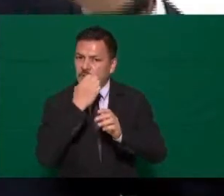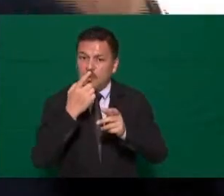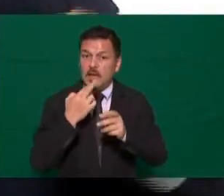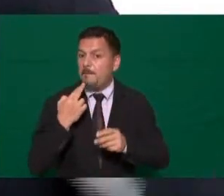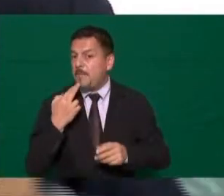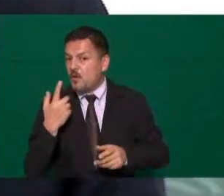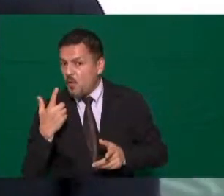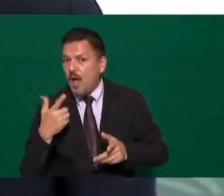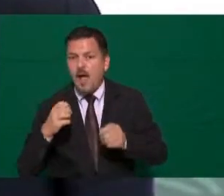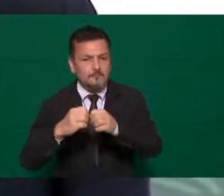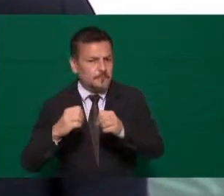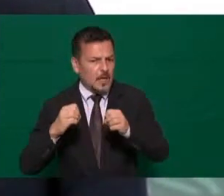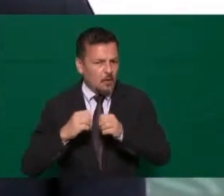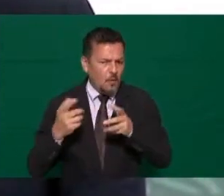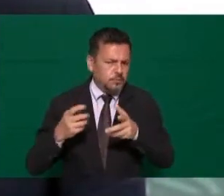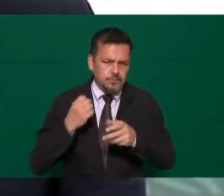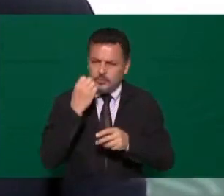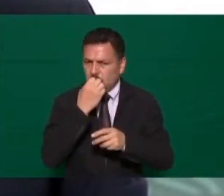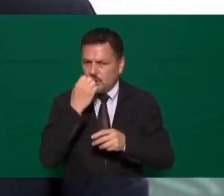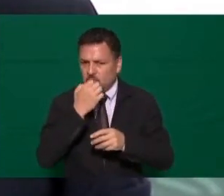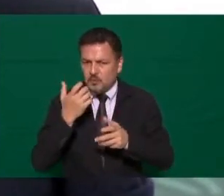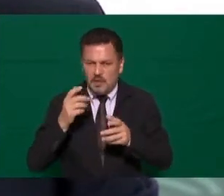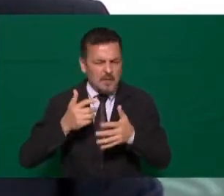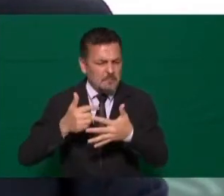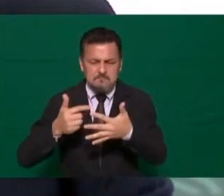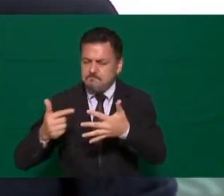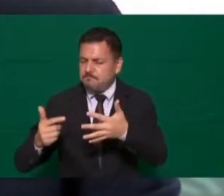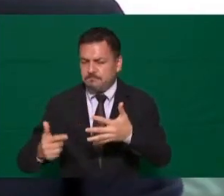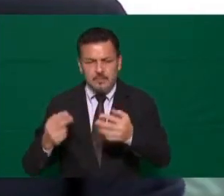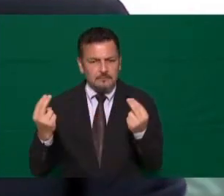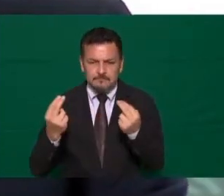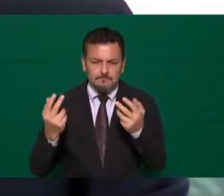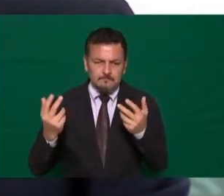mejorar, mantener los planteles educativos.